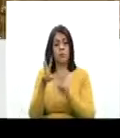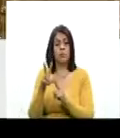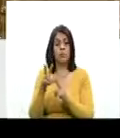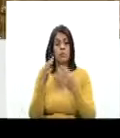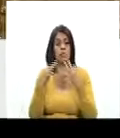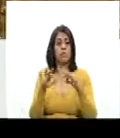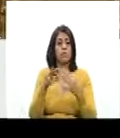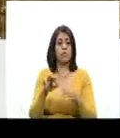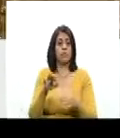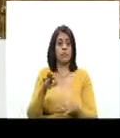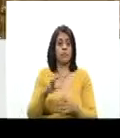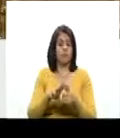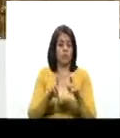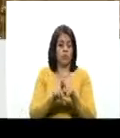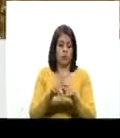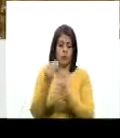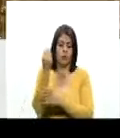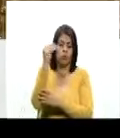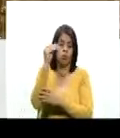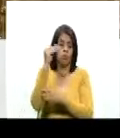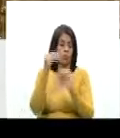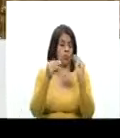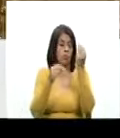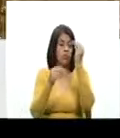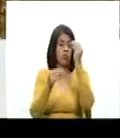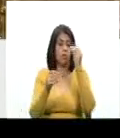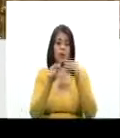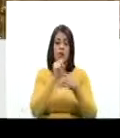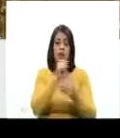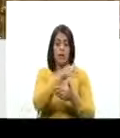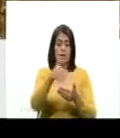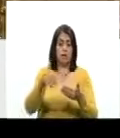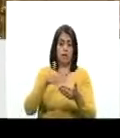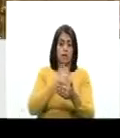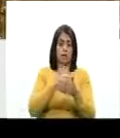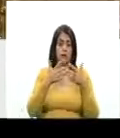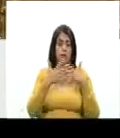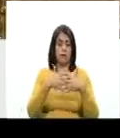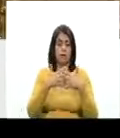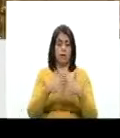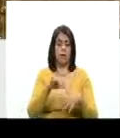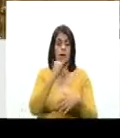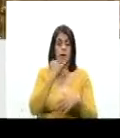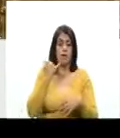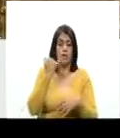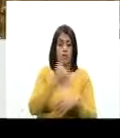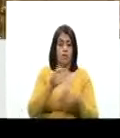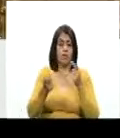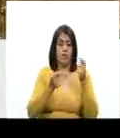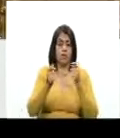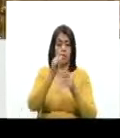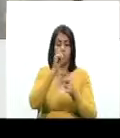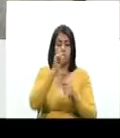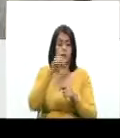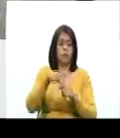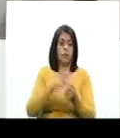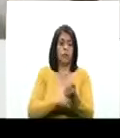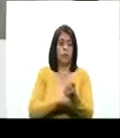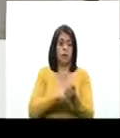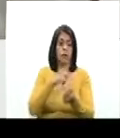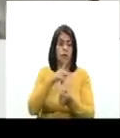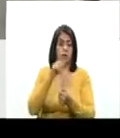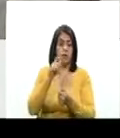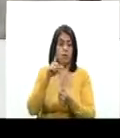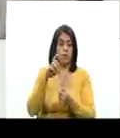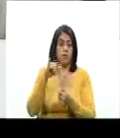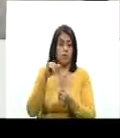simples títeres. Atrás de ellos, ¿quién estaban? Mekorot, una empresa israelí que maneja el agua, que le corta el agua a los hermanos palestinos, la